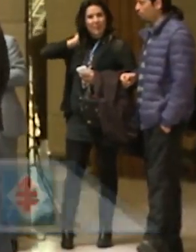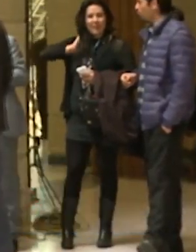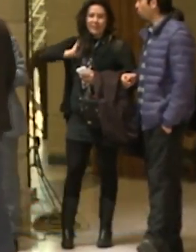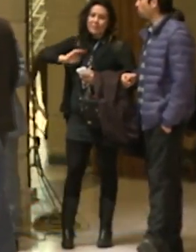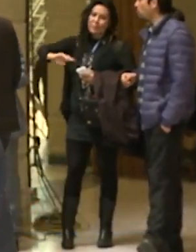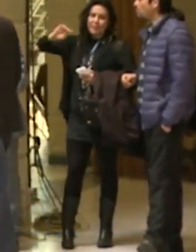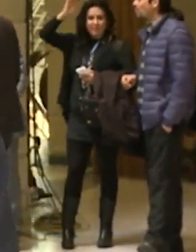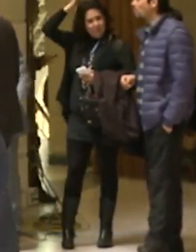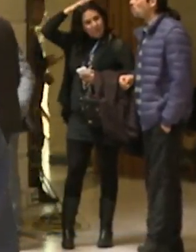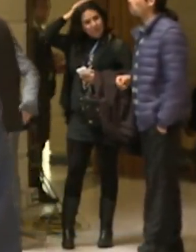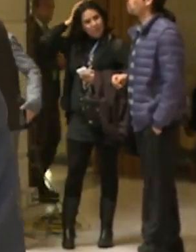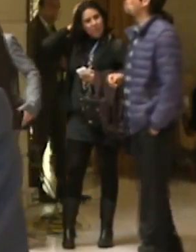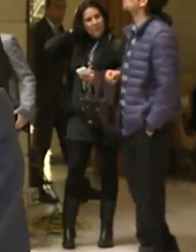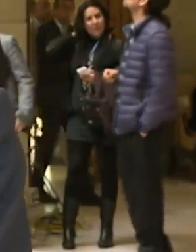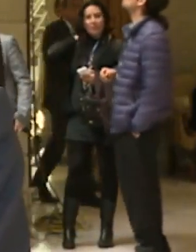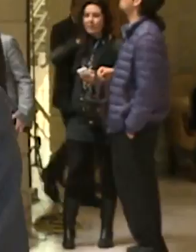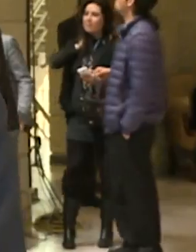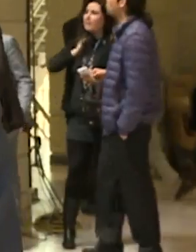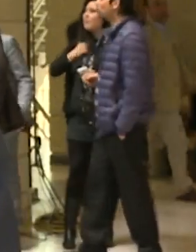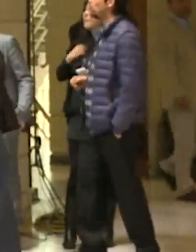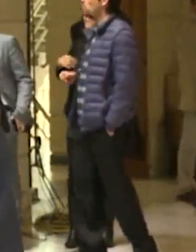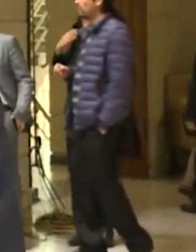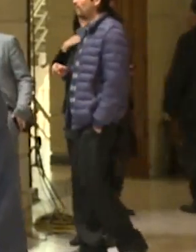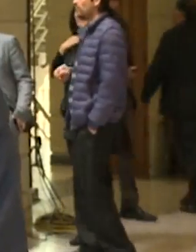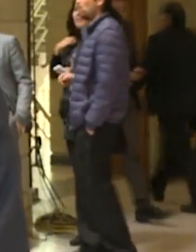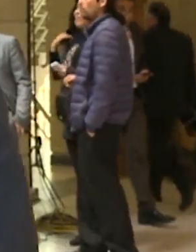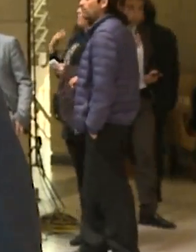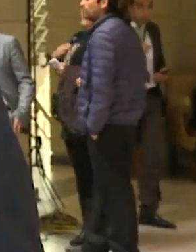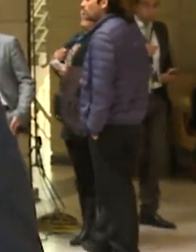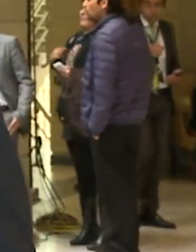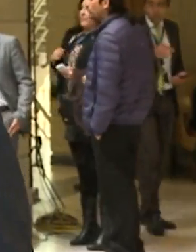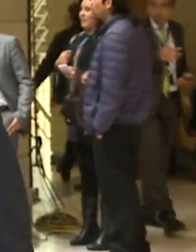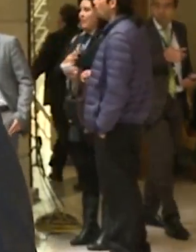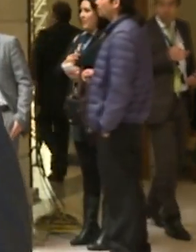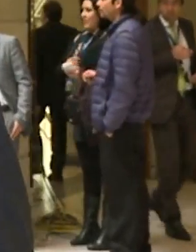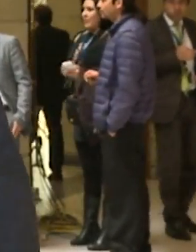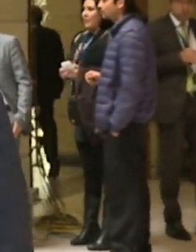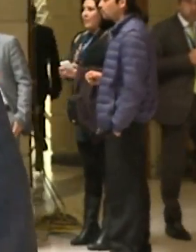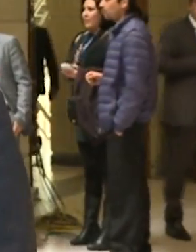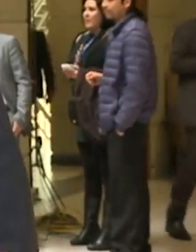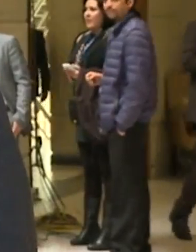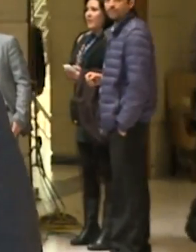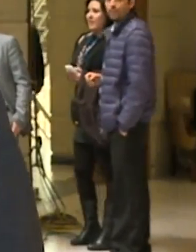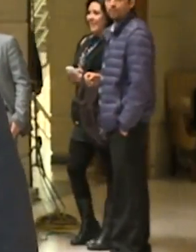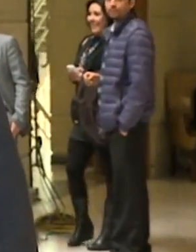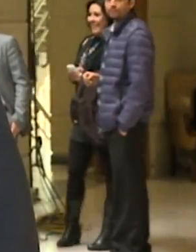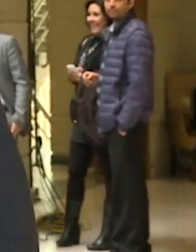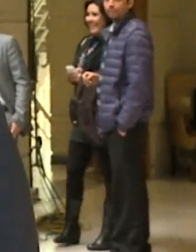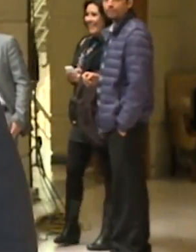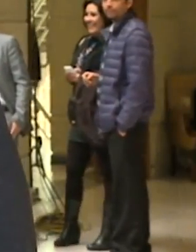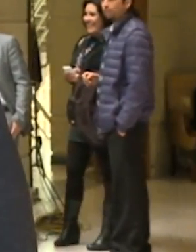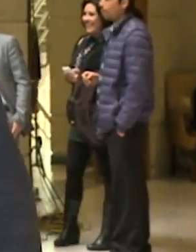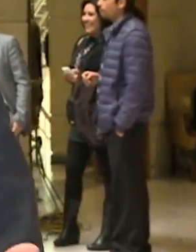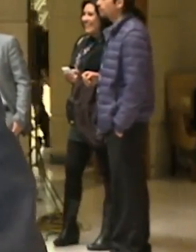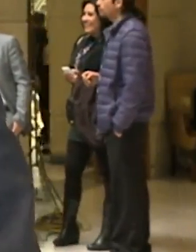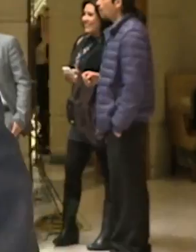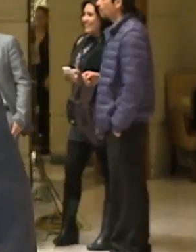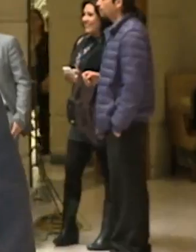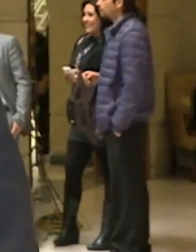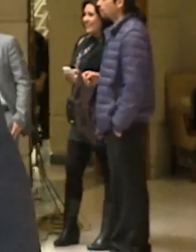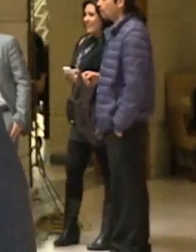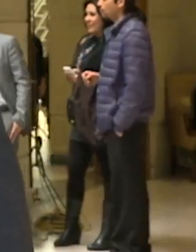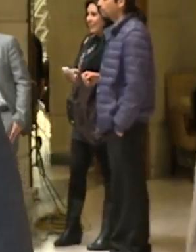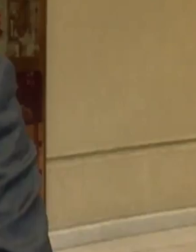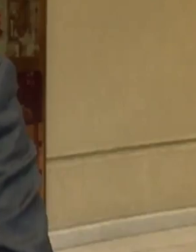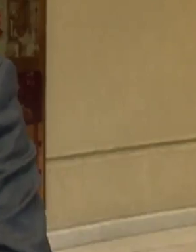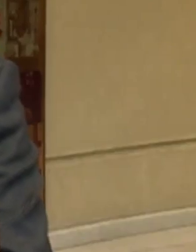utilizado lo cual también un avance porque hoy día cobran por franjas de tiempo y cobran minutos que